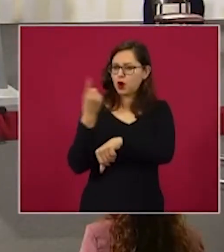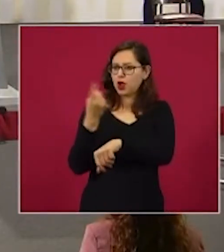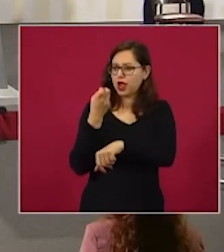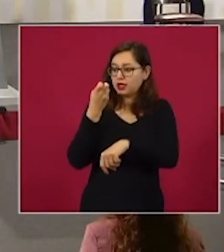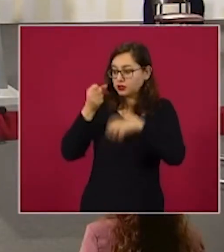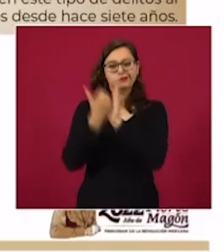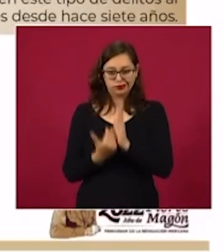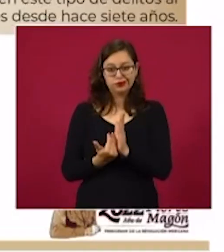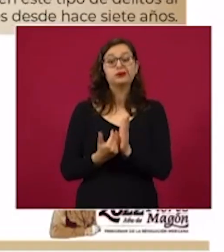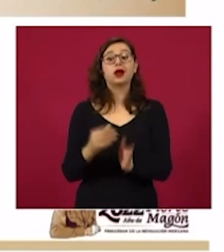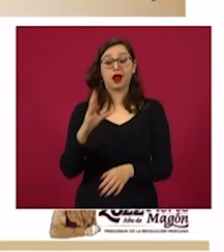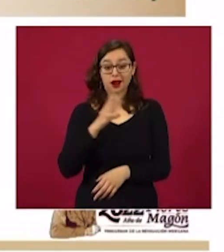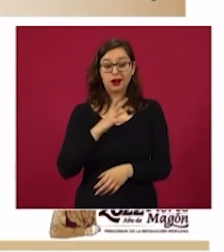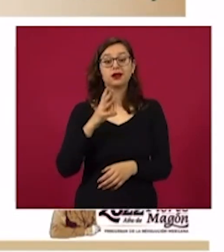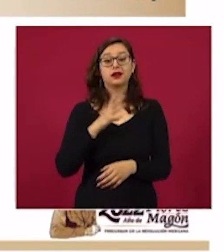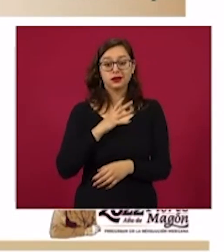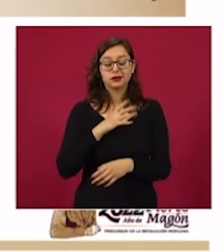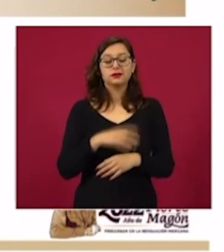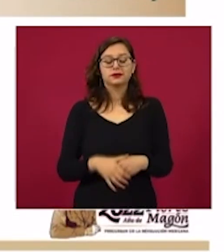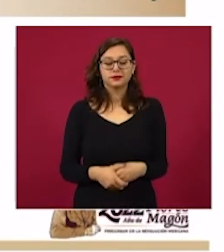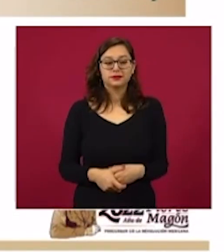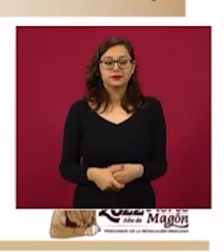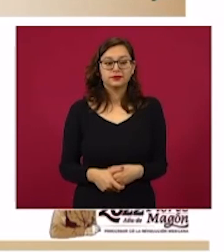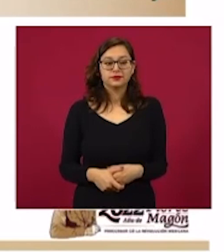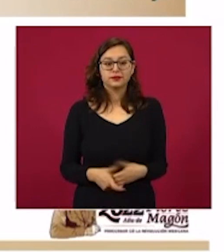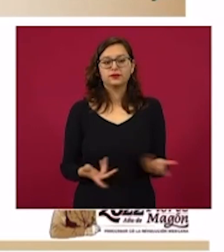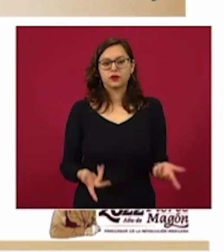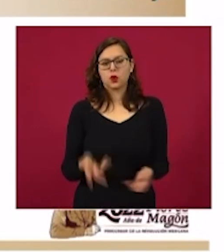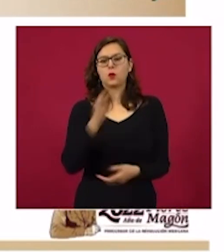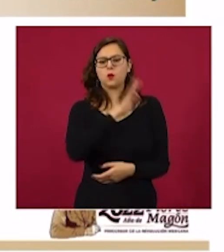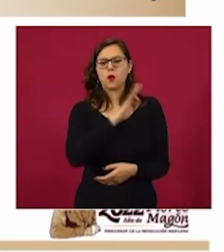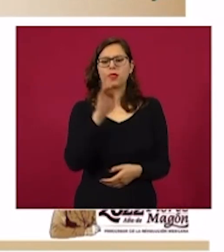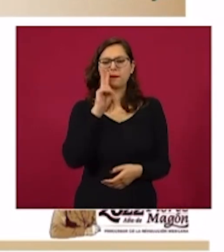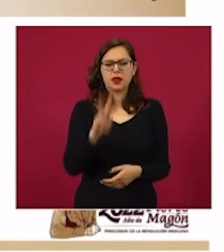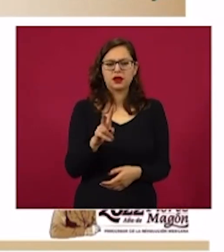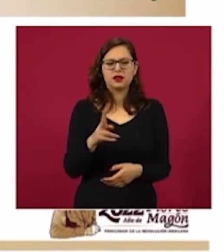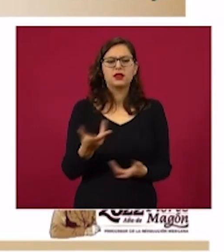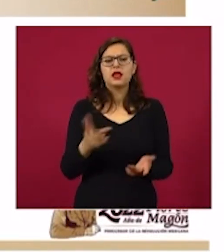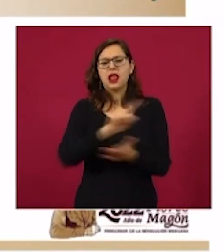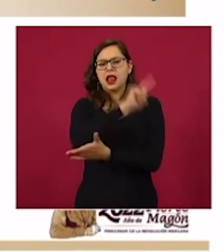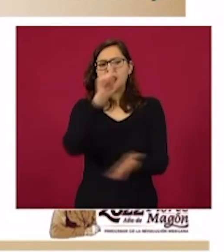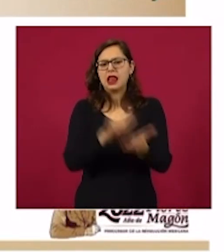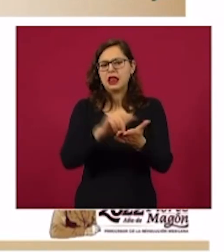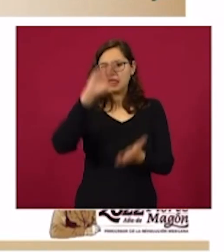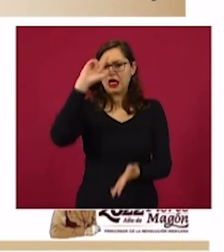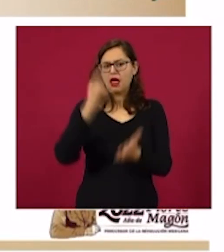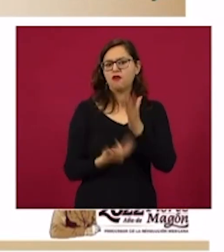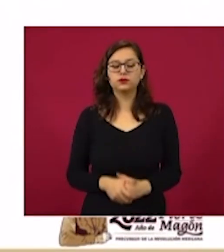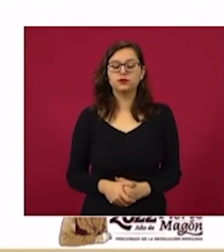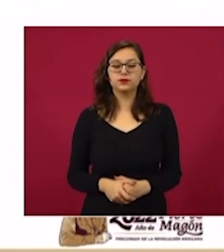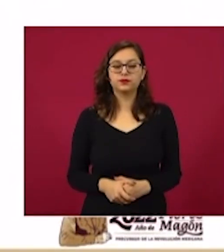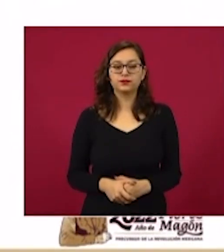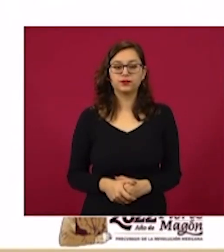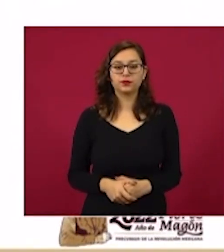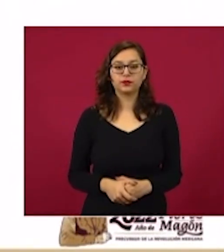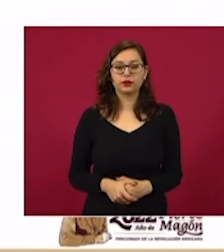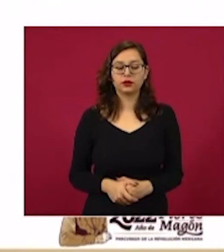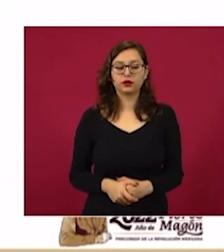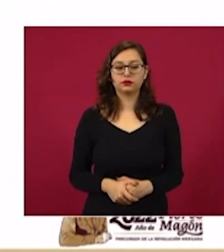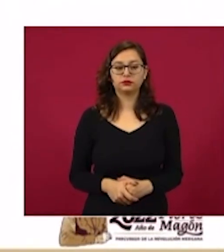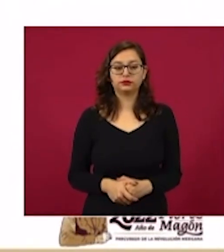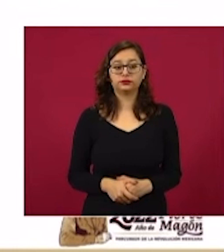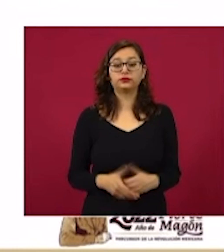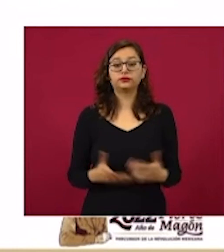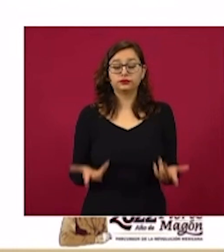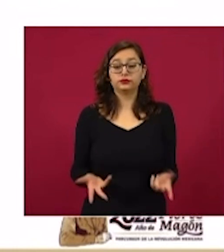disminuyeron 41.37 por ciento respecto a diciembre de 2018 cuando se cometiendo 9.062 ilícitos mientras que en enero